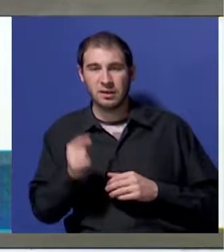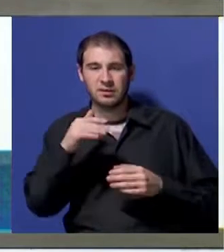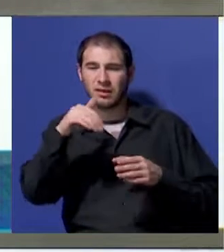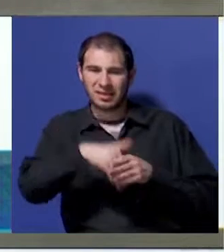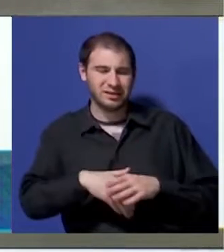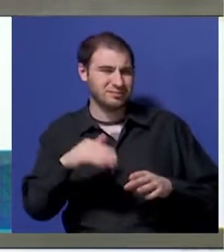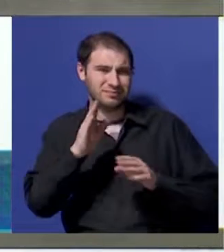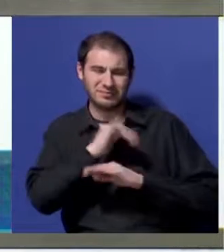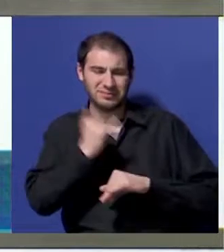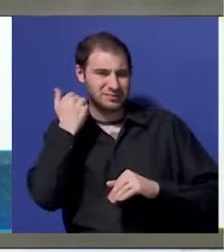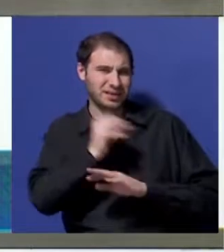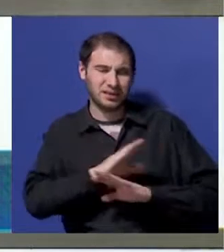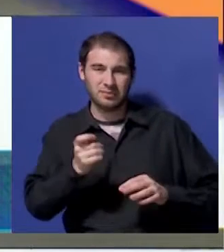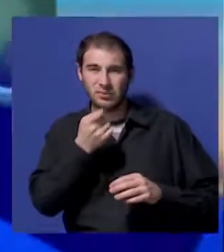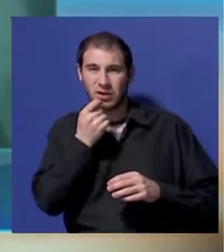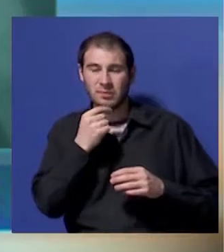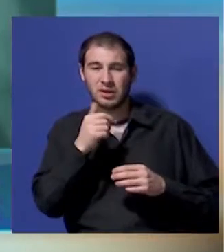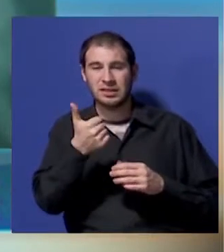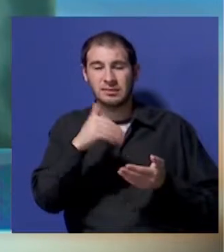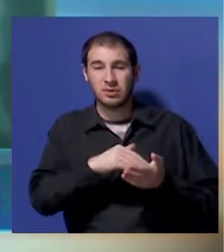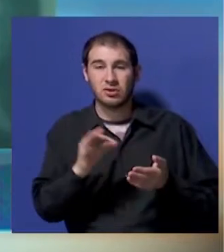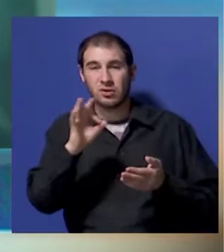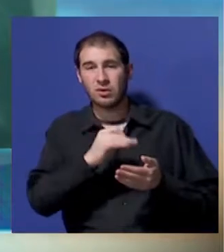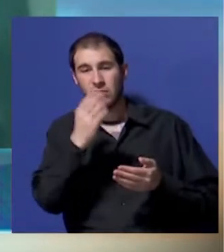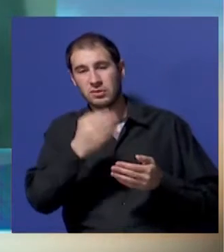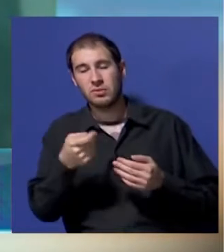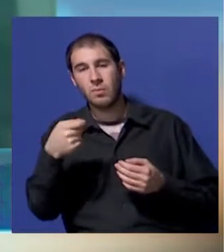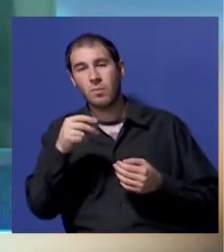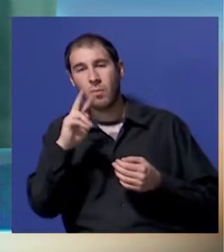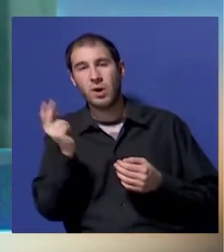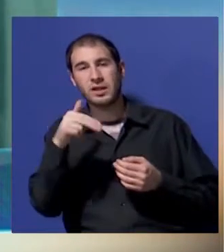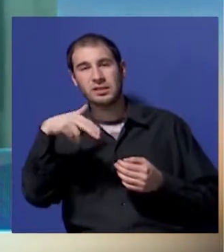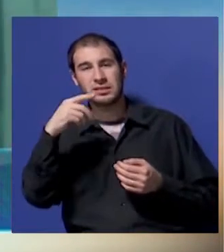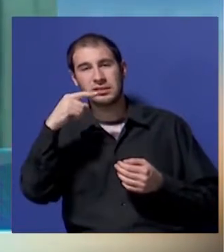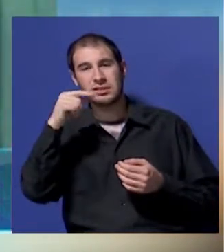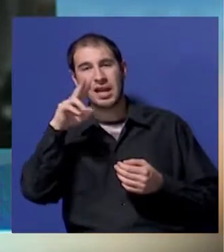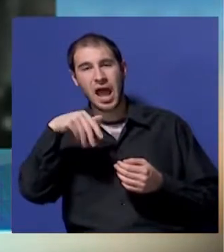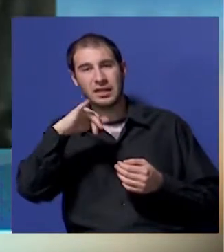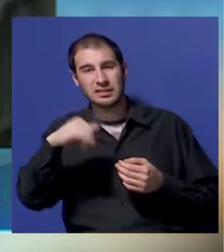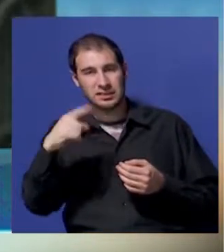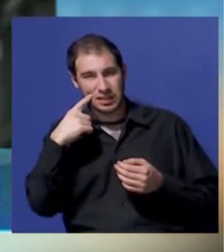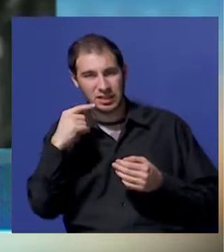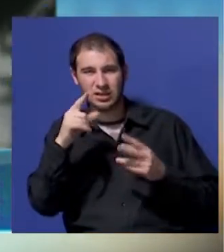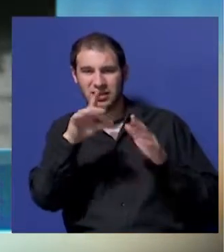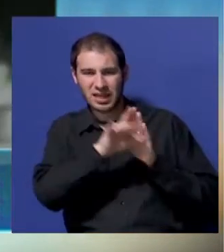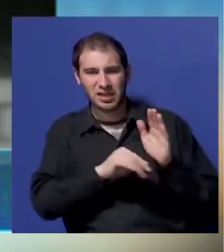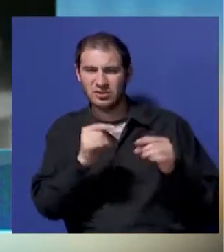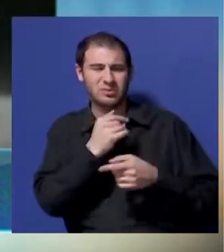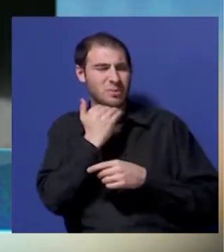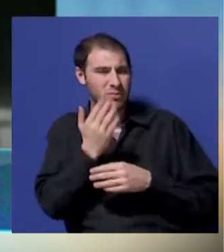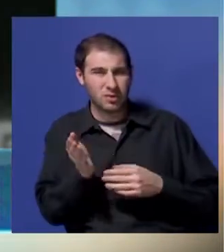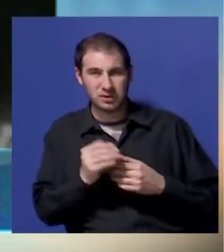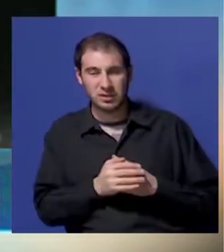ella. Es como si discutiéramos los 6 millones o no del genocidio nazi. Claro. No es una cuestión de números, es una cuestión de lo